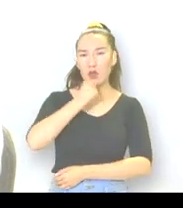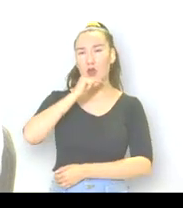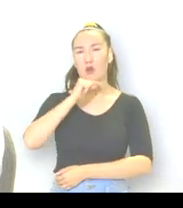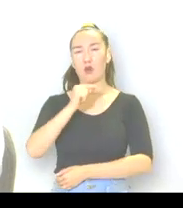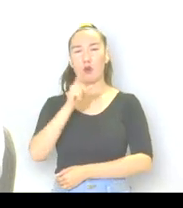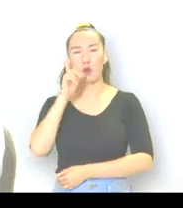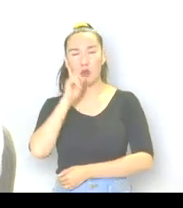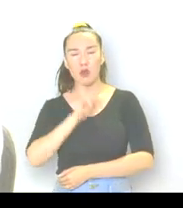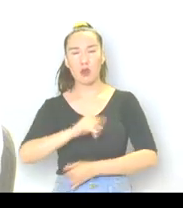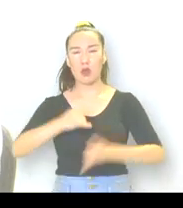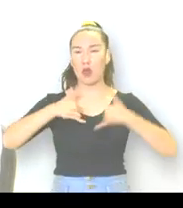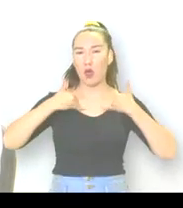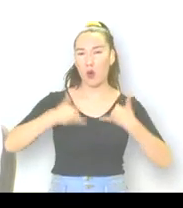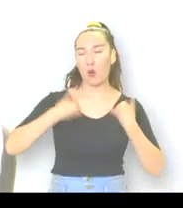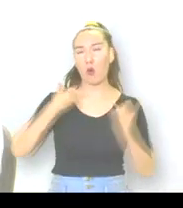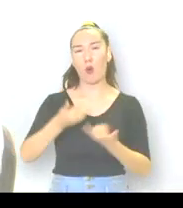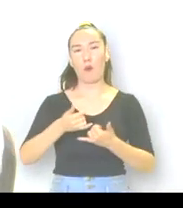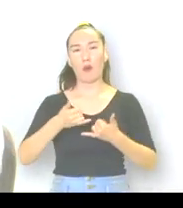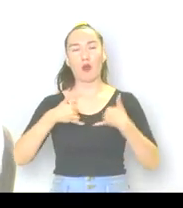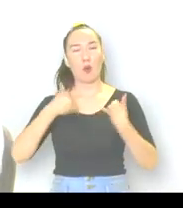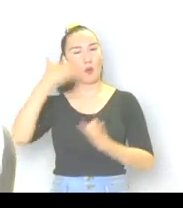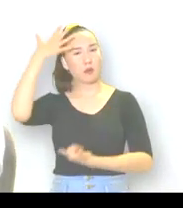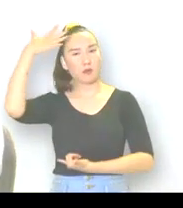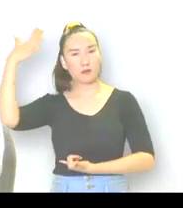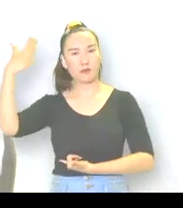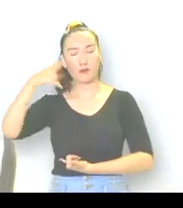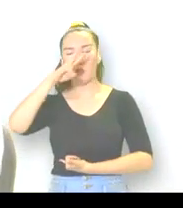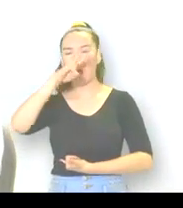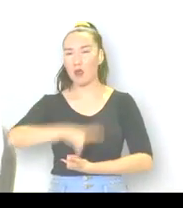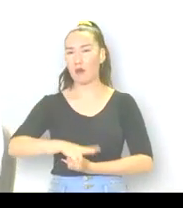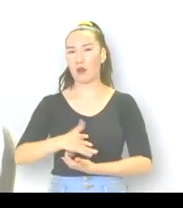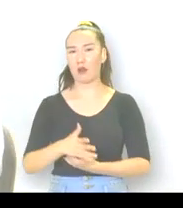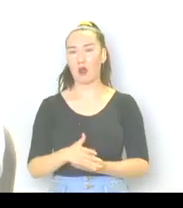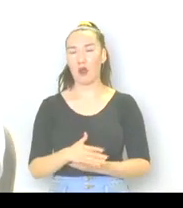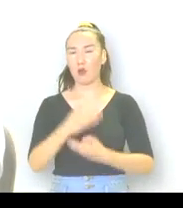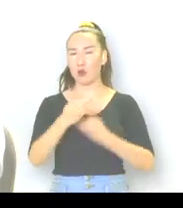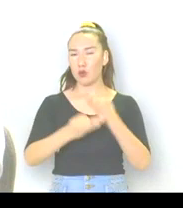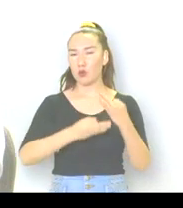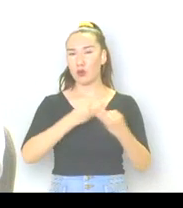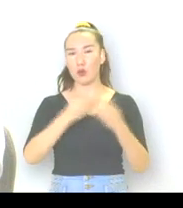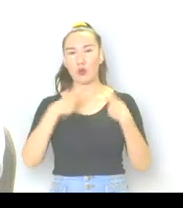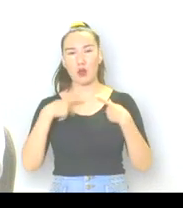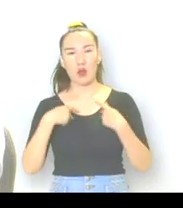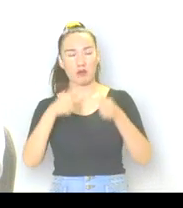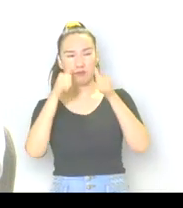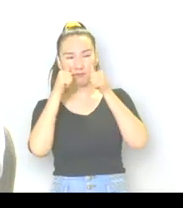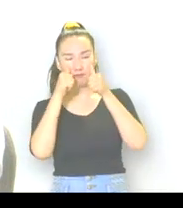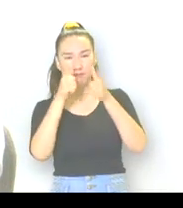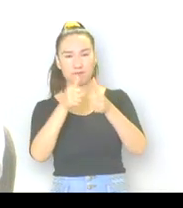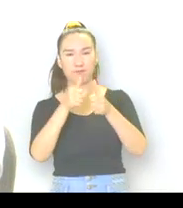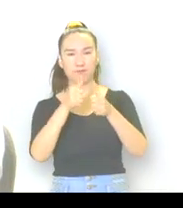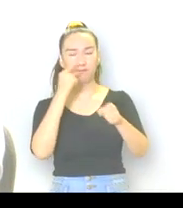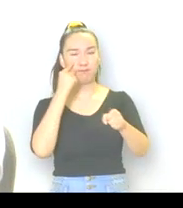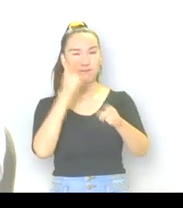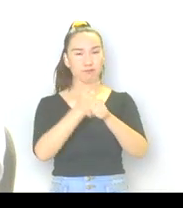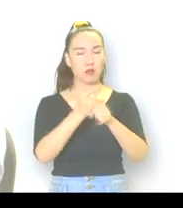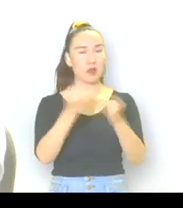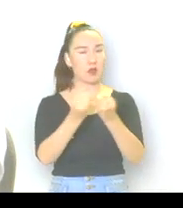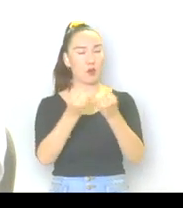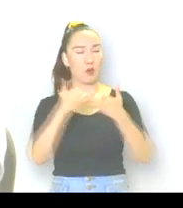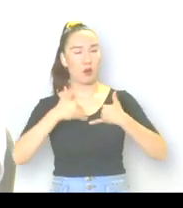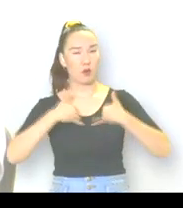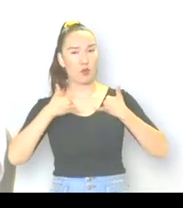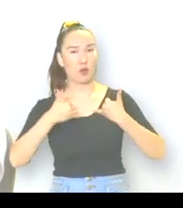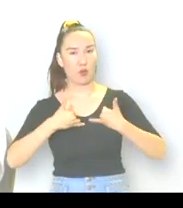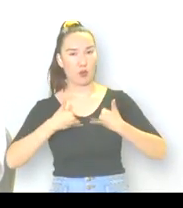nuestros adolescentes y nuestros adultos jóvenes. Son ejemplo para muchas personas, también los ven. A ustedes jóvenes también los